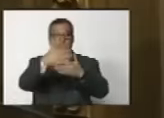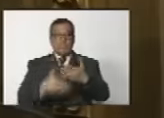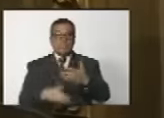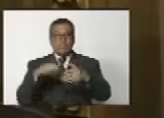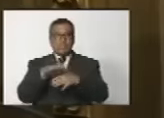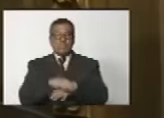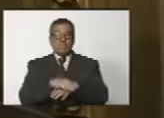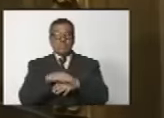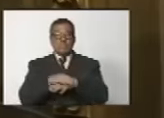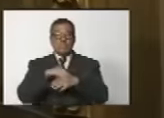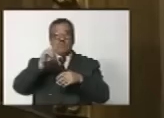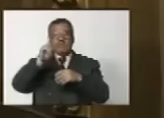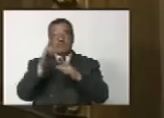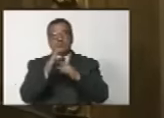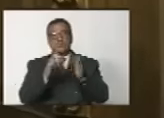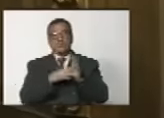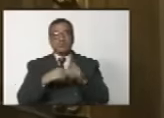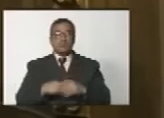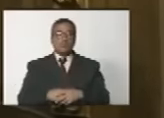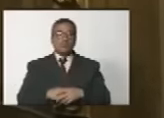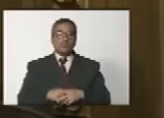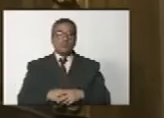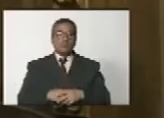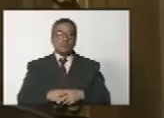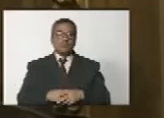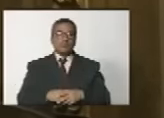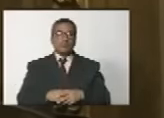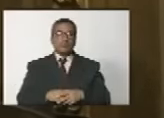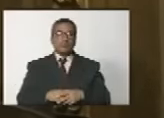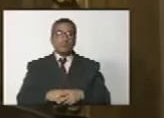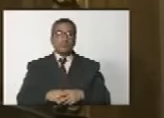del martes 2 de abril.